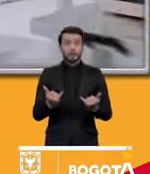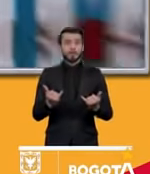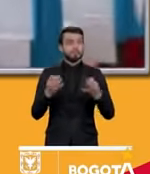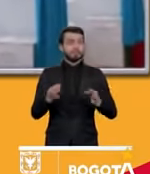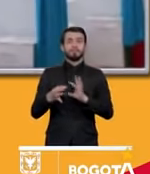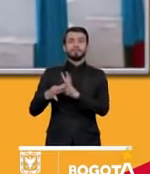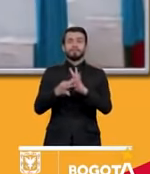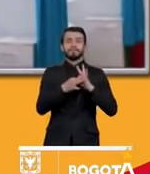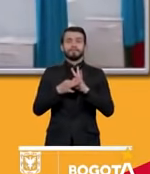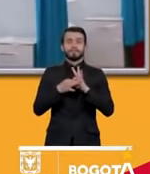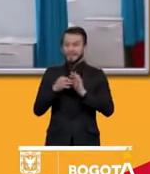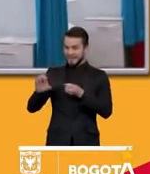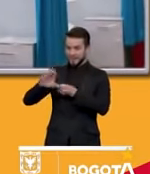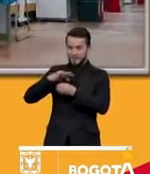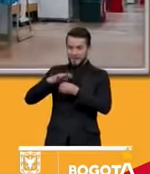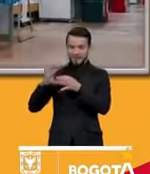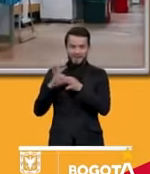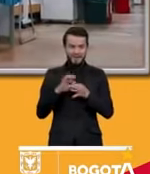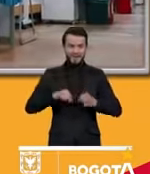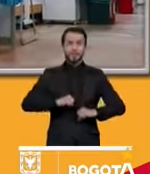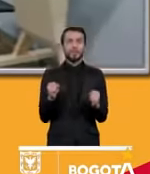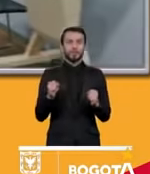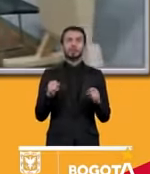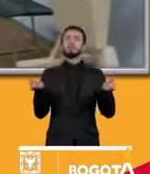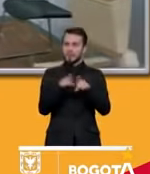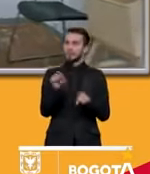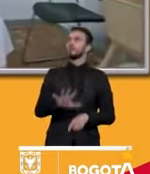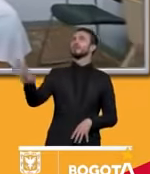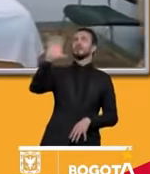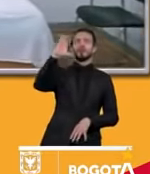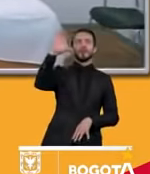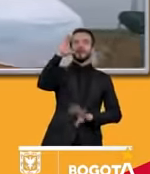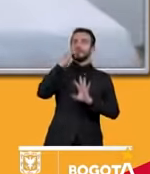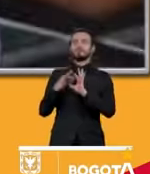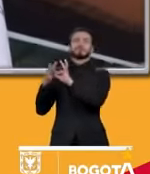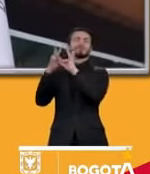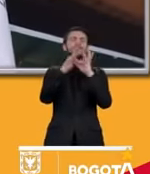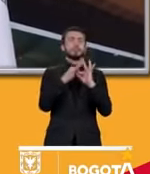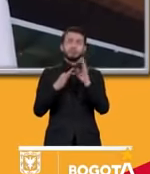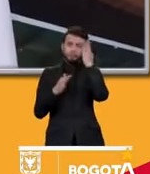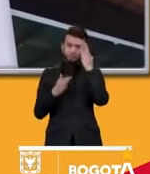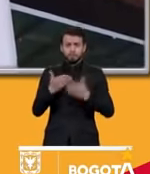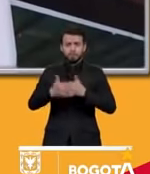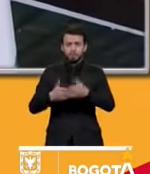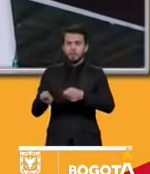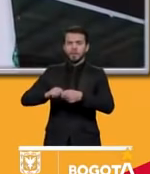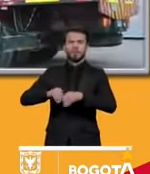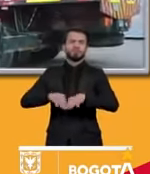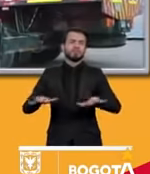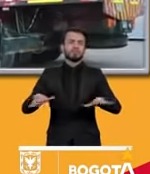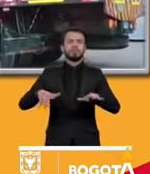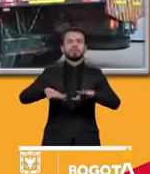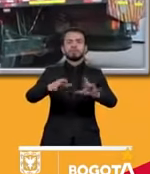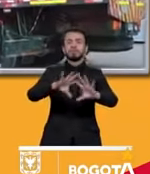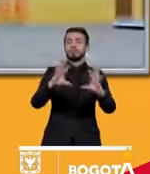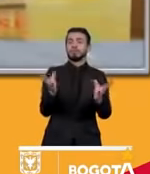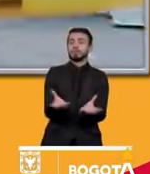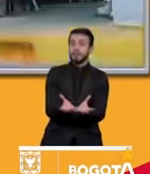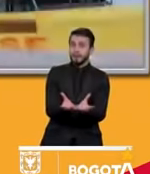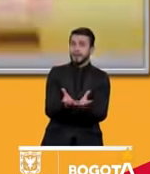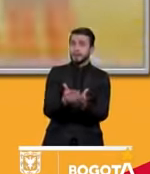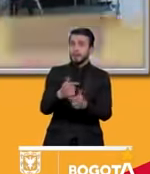en la medida en que esta pandemia crezca, pues va a crecer la demanda de capacidad hospitalaria